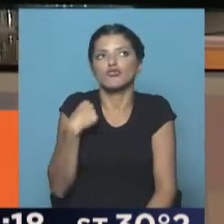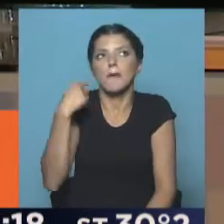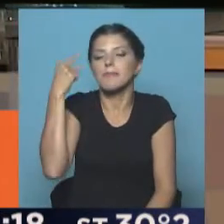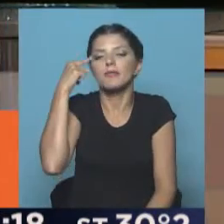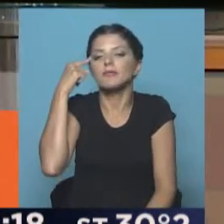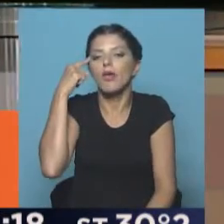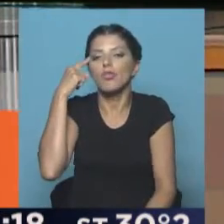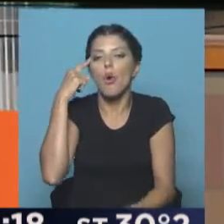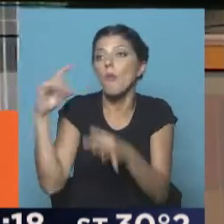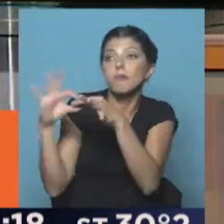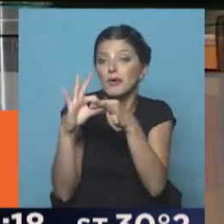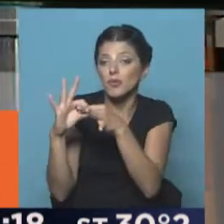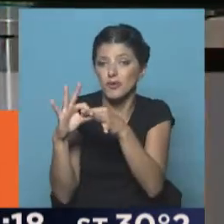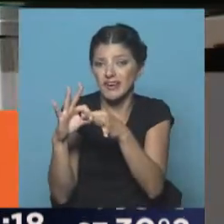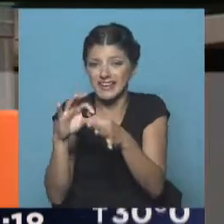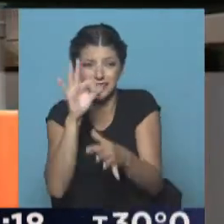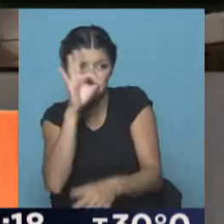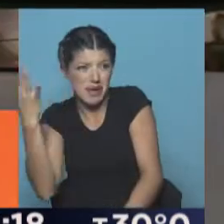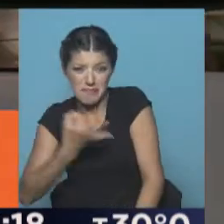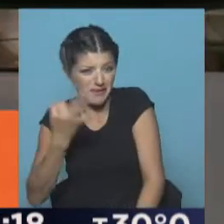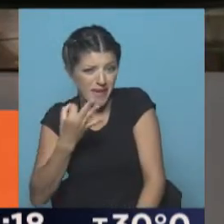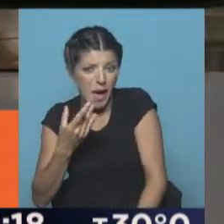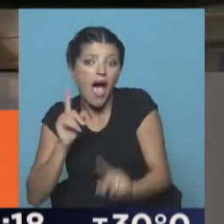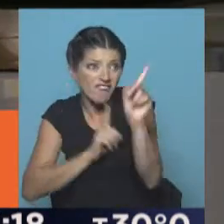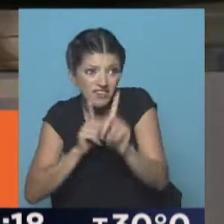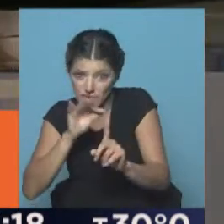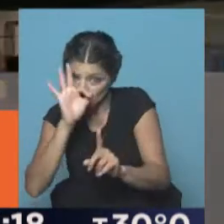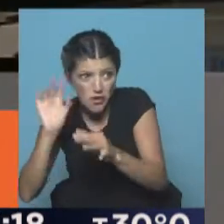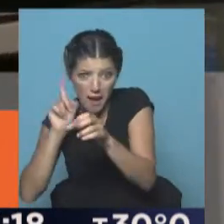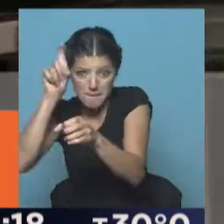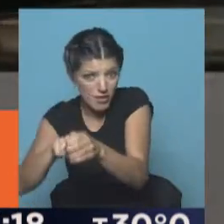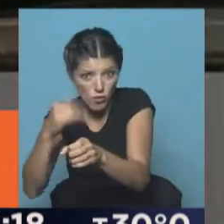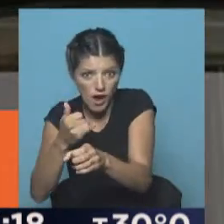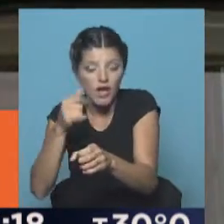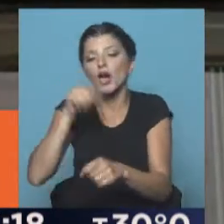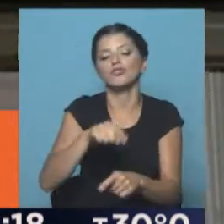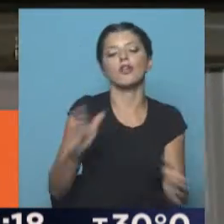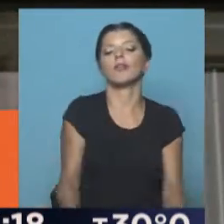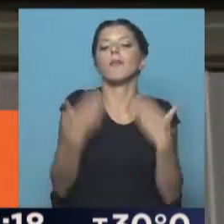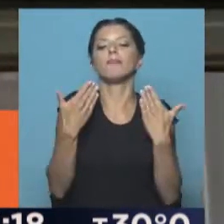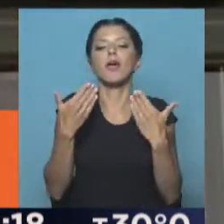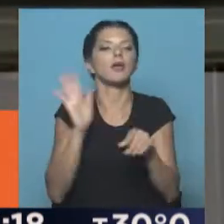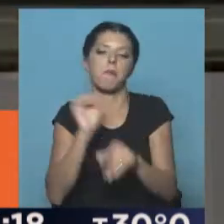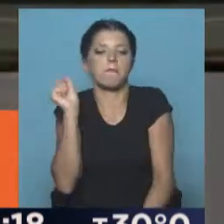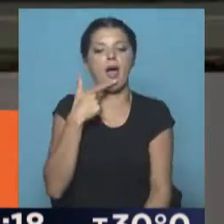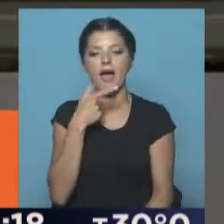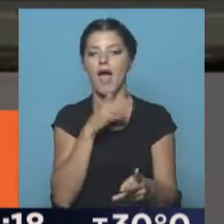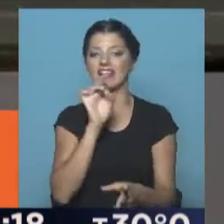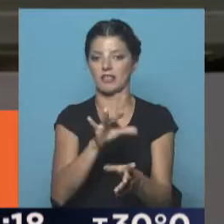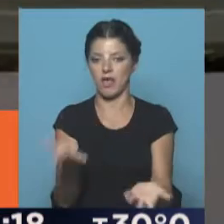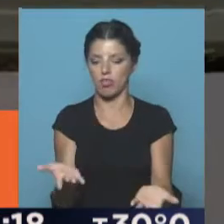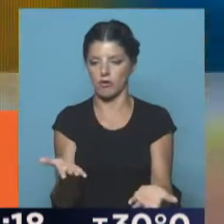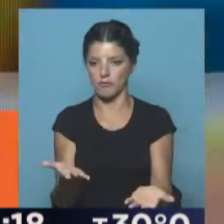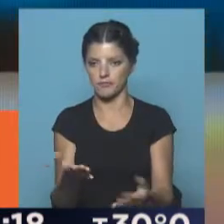una vinculación que en muchos casos ni siquiera es real con organizaciones terroristas, se levanta y comete un atentado. Sí, digamos, encontrando en ese islamismo radical de pronto